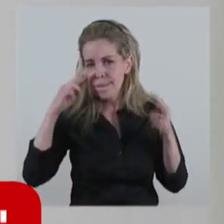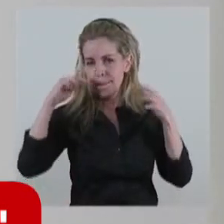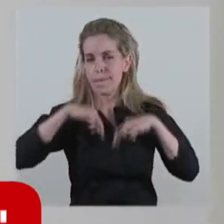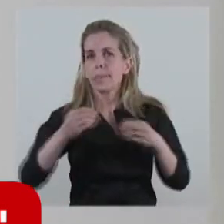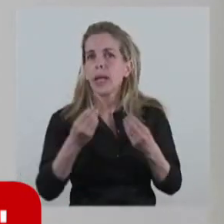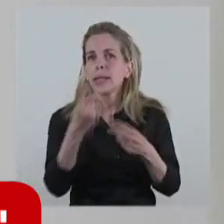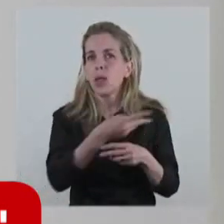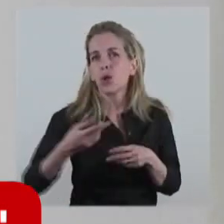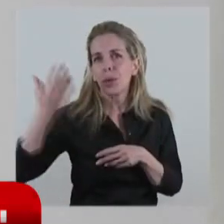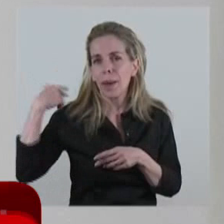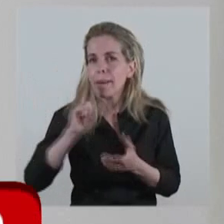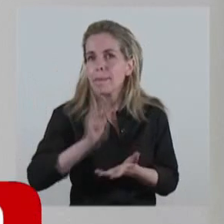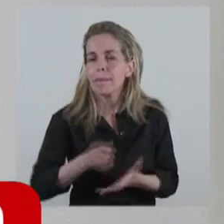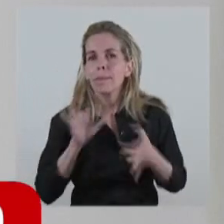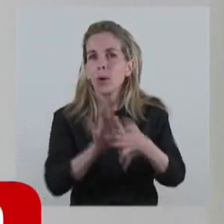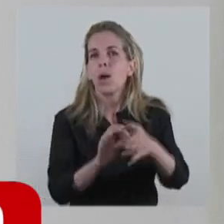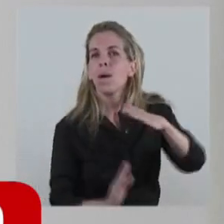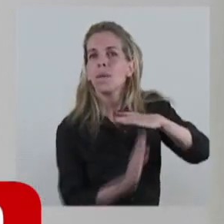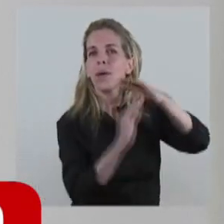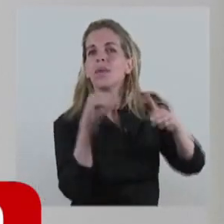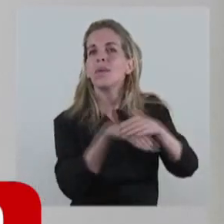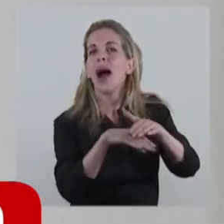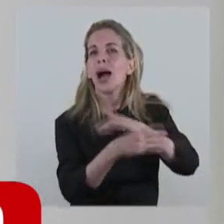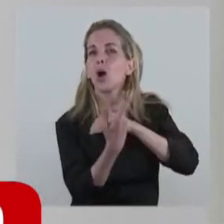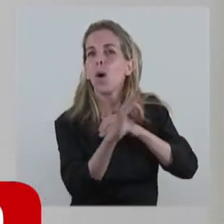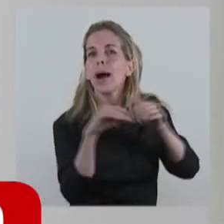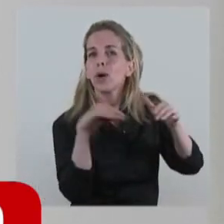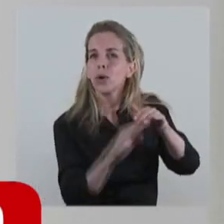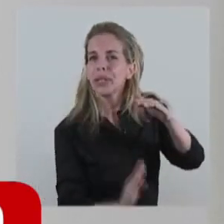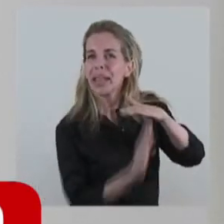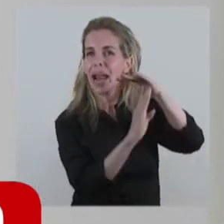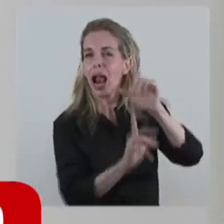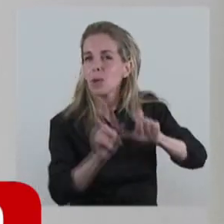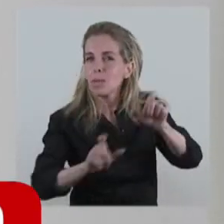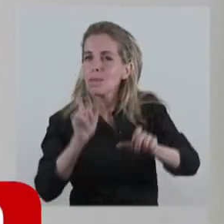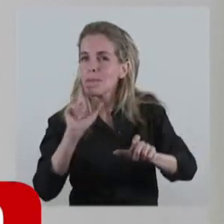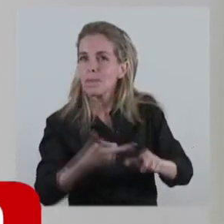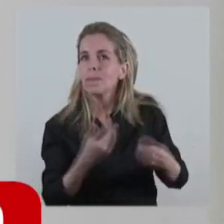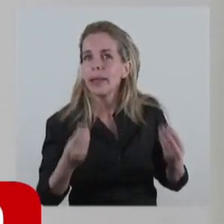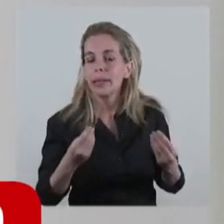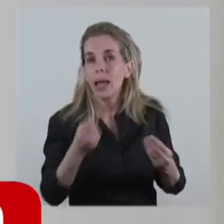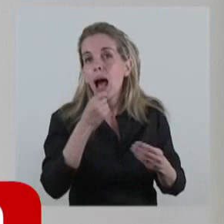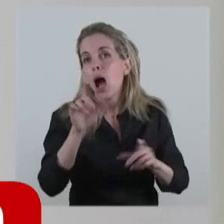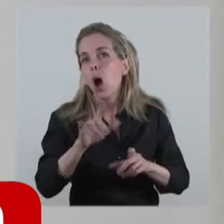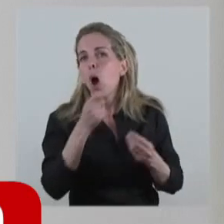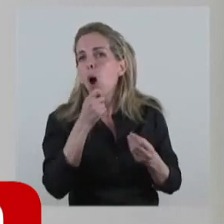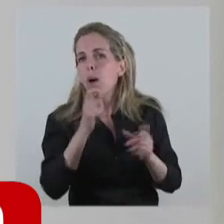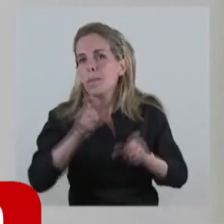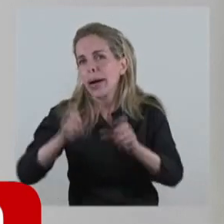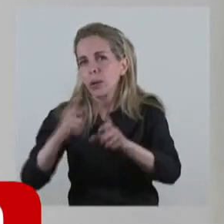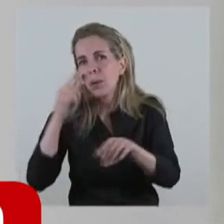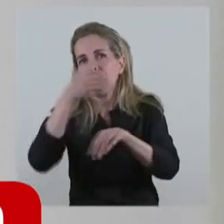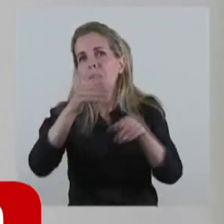semanas en coordinación con el Banco Central que generaron algún tipo de desconfianza que se llevaron, por ejemplo, a retiro de depósitos en dólares